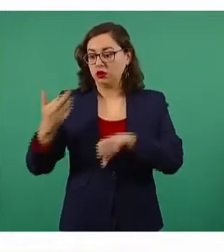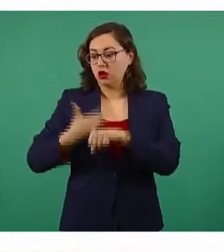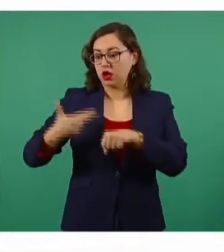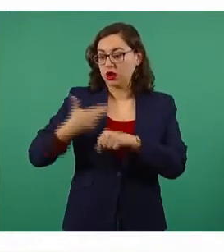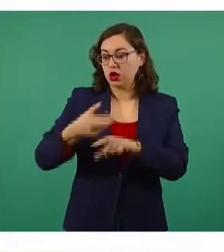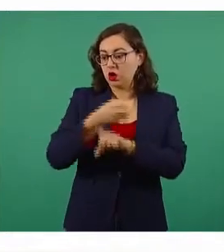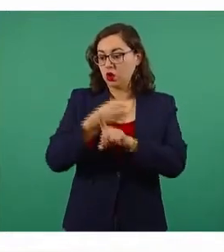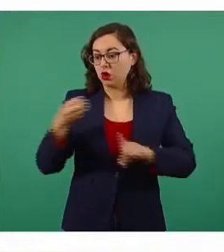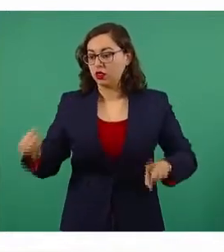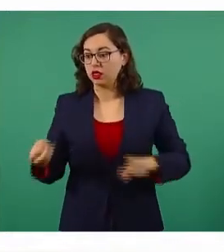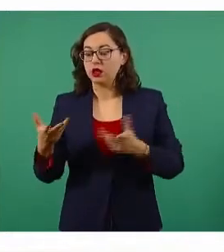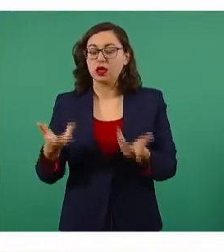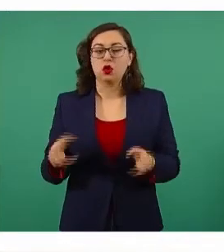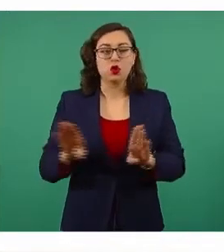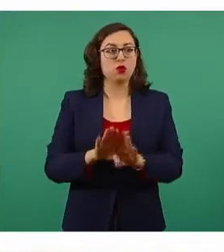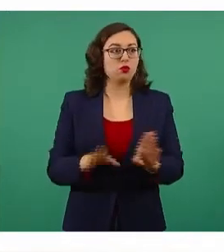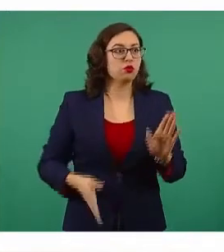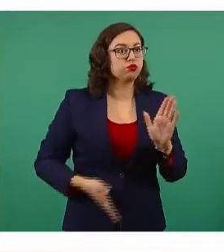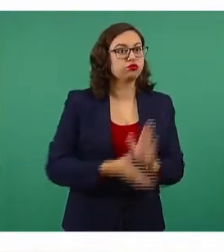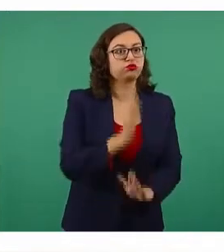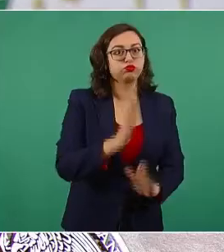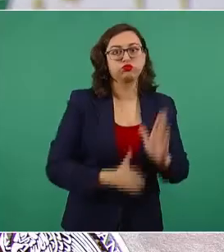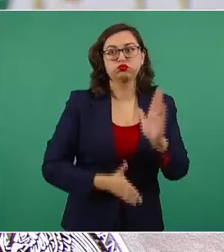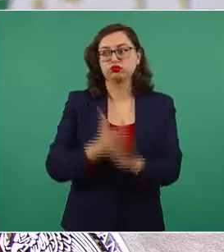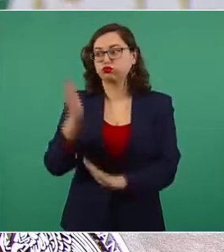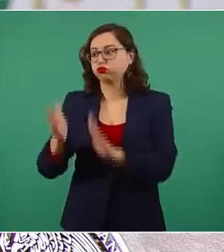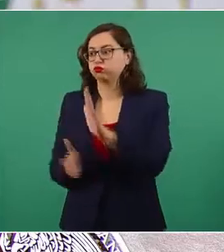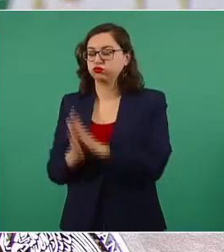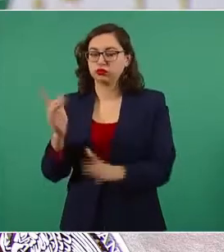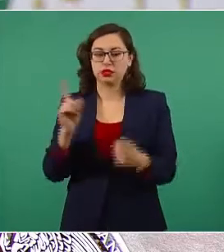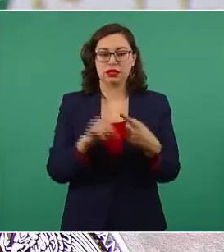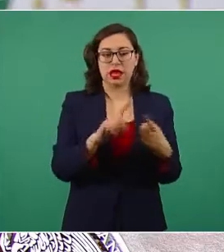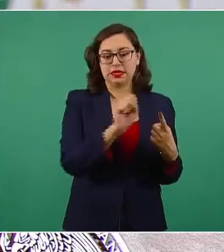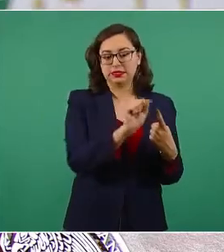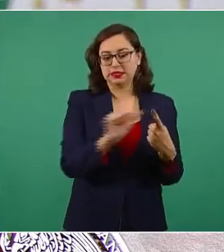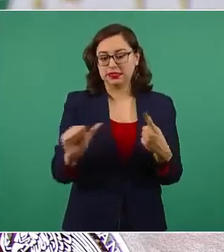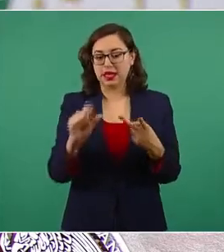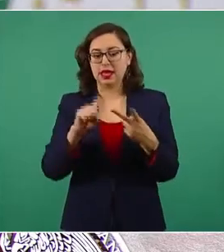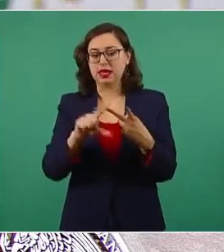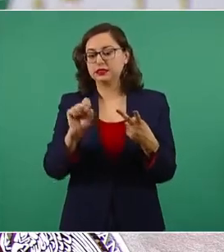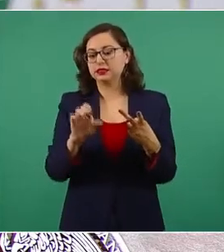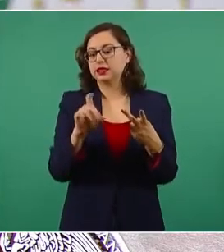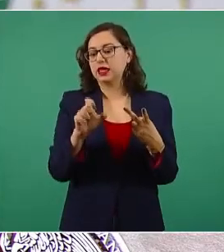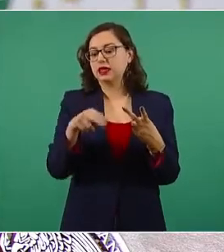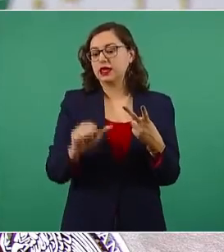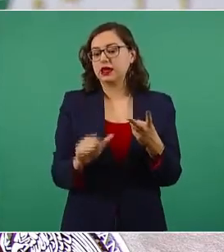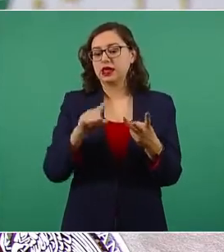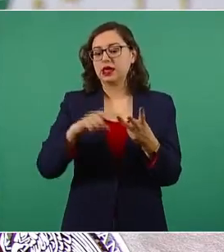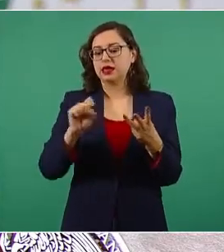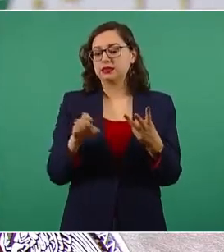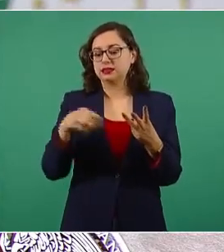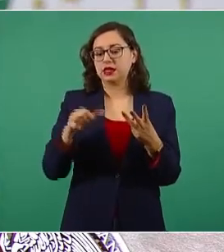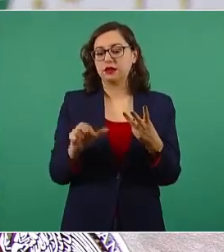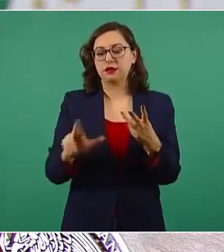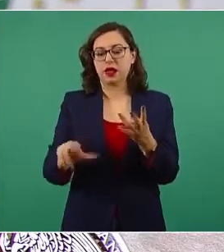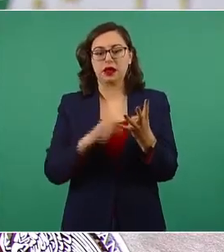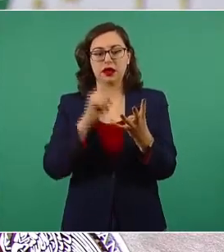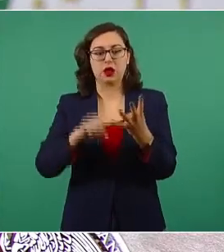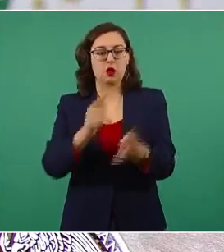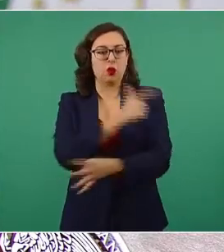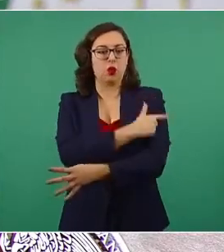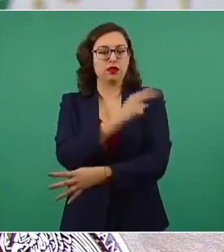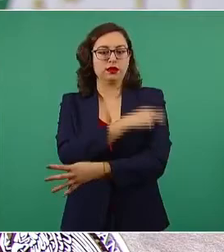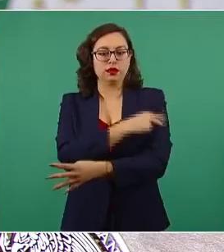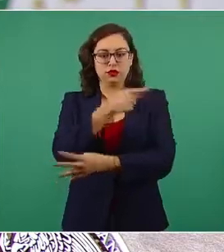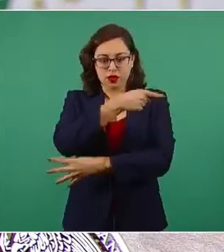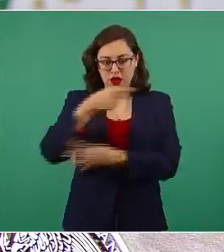instituciones del Sistema Nacional de Salud, de las Fuerzas Armadas, tanto la Sedena como la Secretaría de Marina, como la Guardia Nacional.